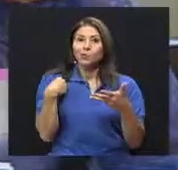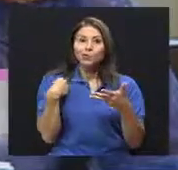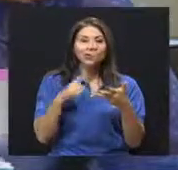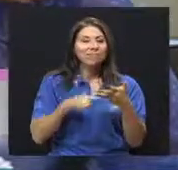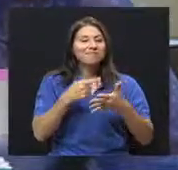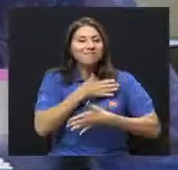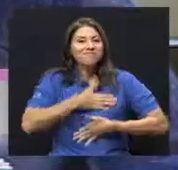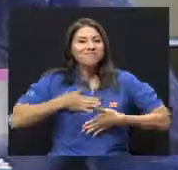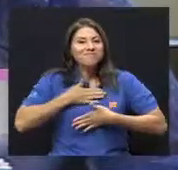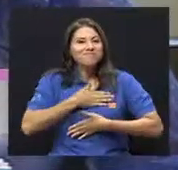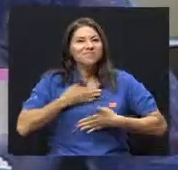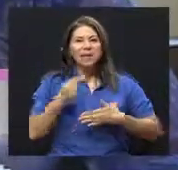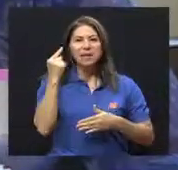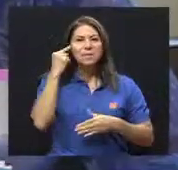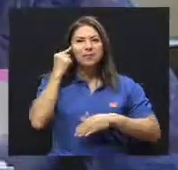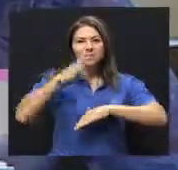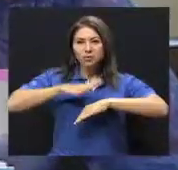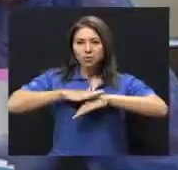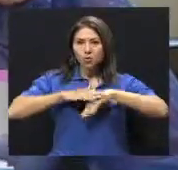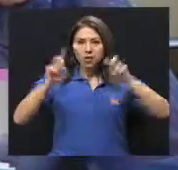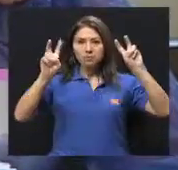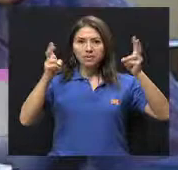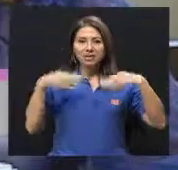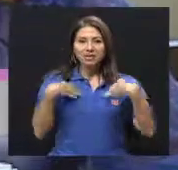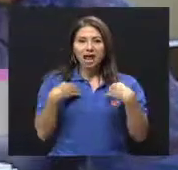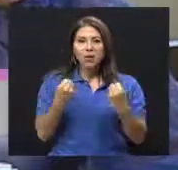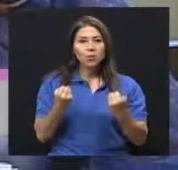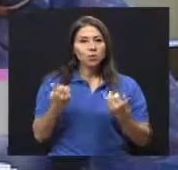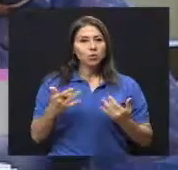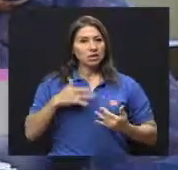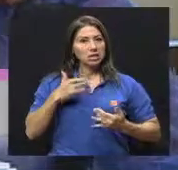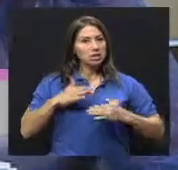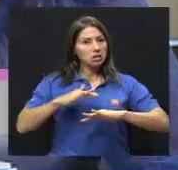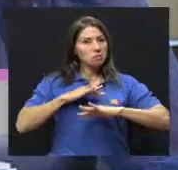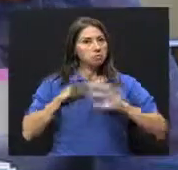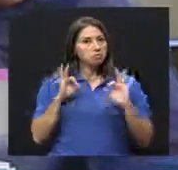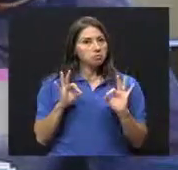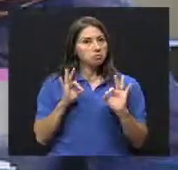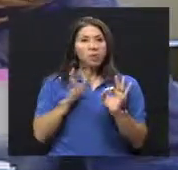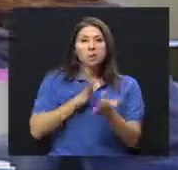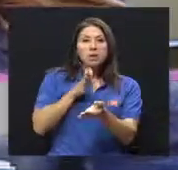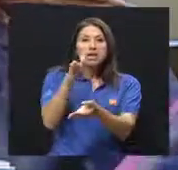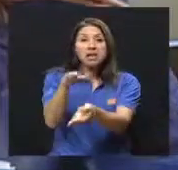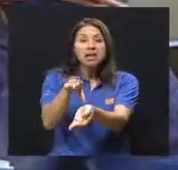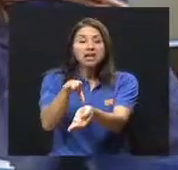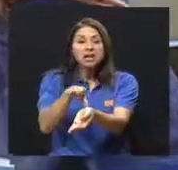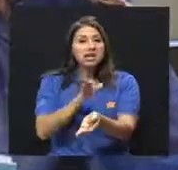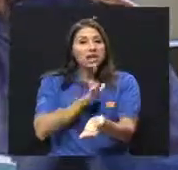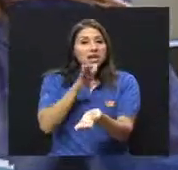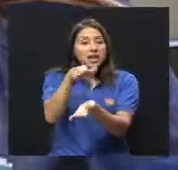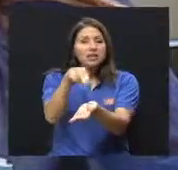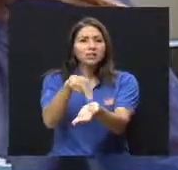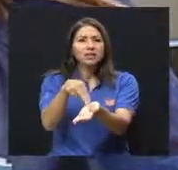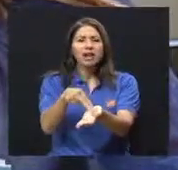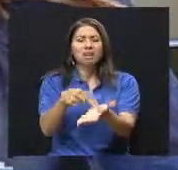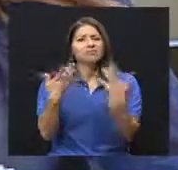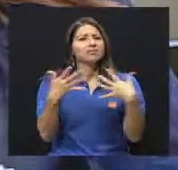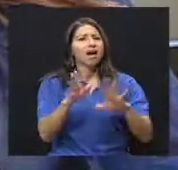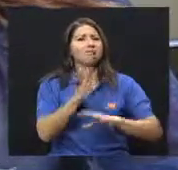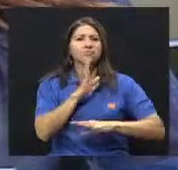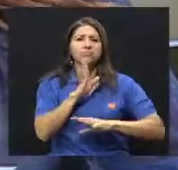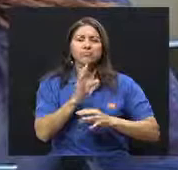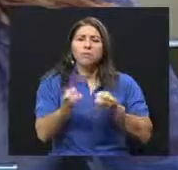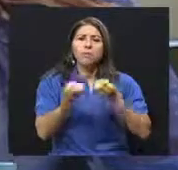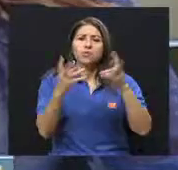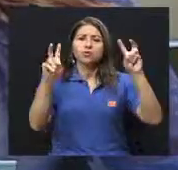sus hobbies y qué piensan también en cuanto a la salud, el estar sano, el ir a un EVAIS, a un hospital, son muchas las temáticas que